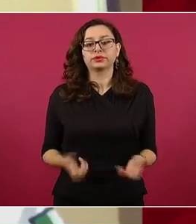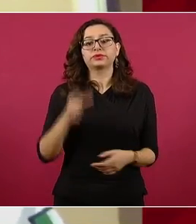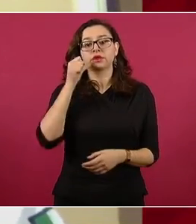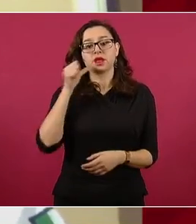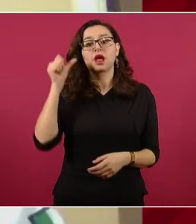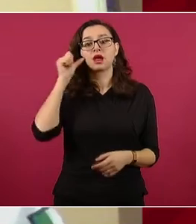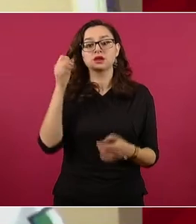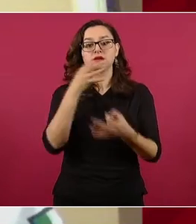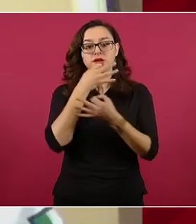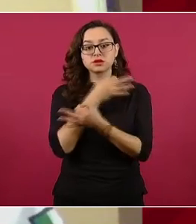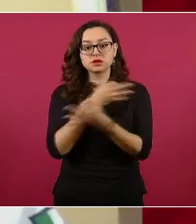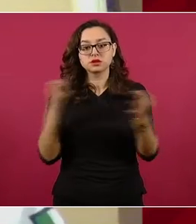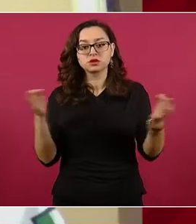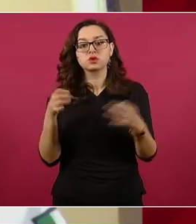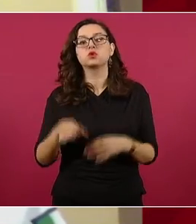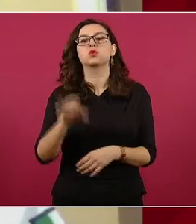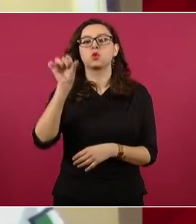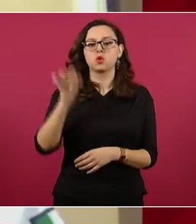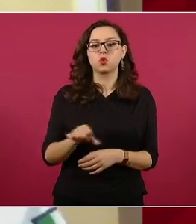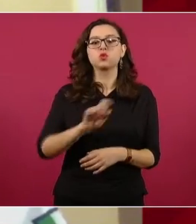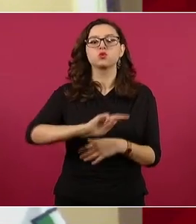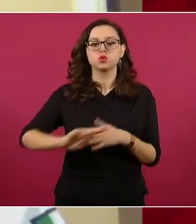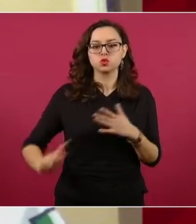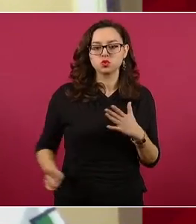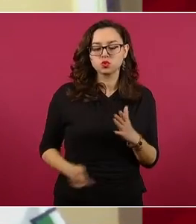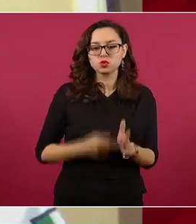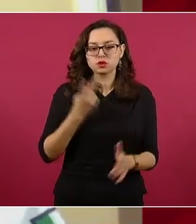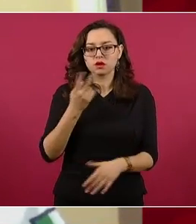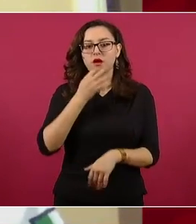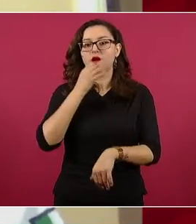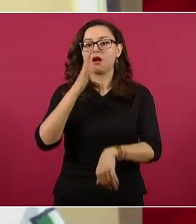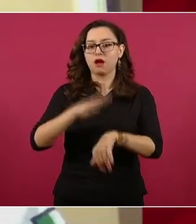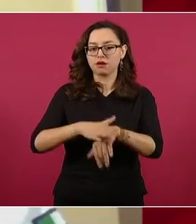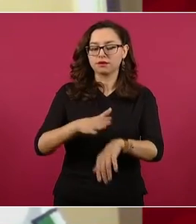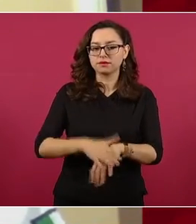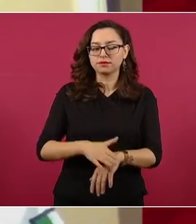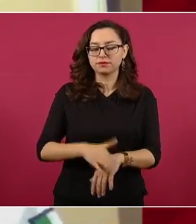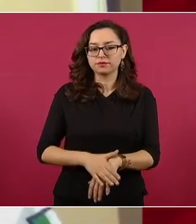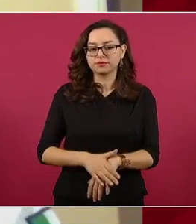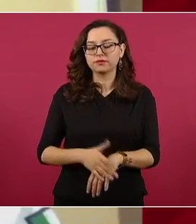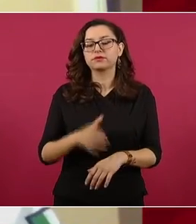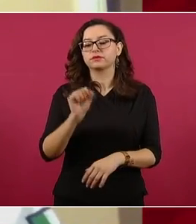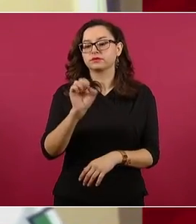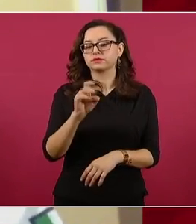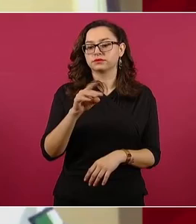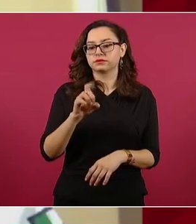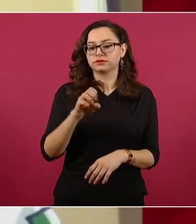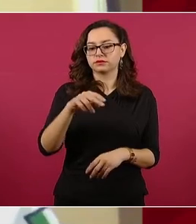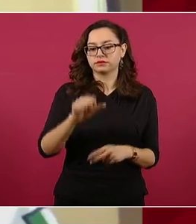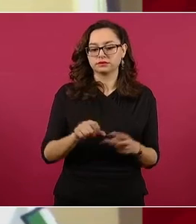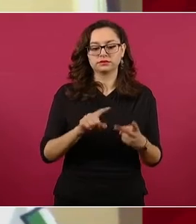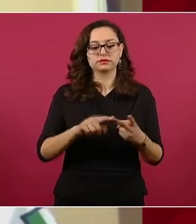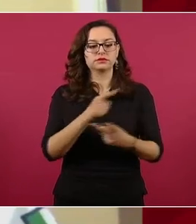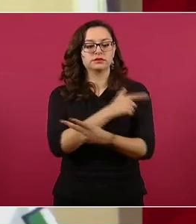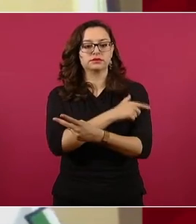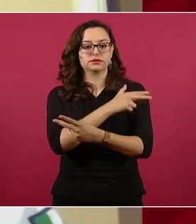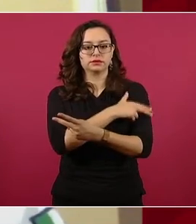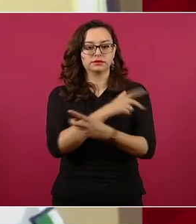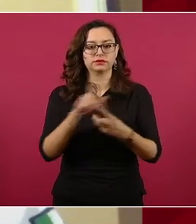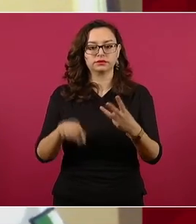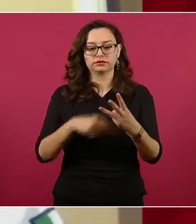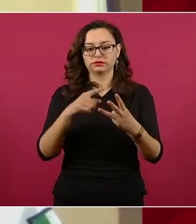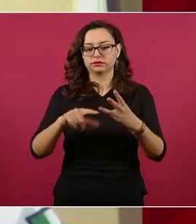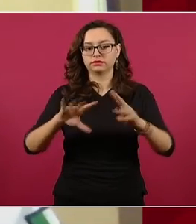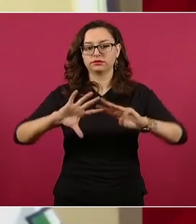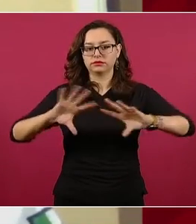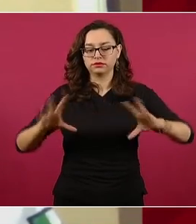quiero reforzar, si me lo permite, tenemos el respaldo y la conducción de la Sedena, de la Guardia Nacional, todo